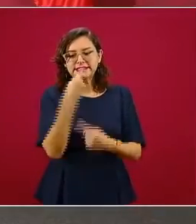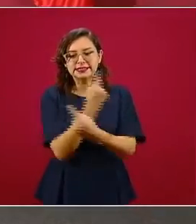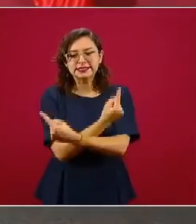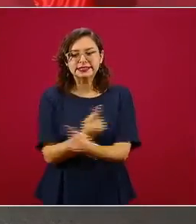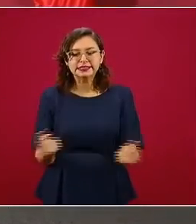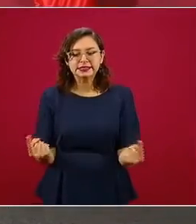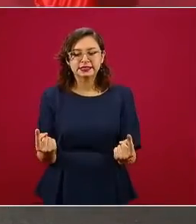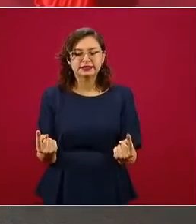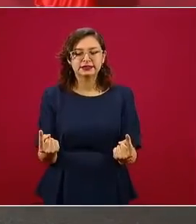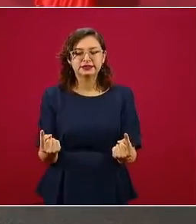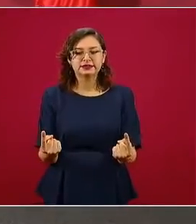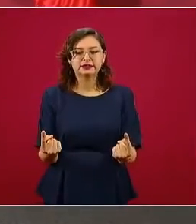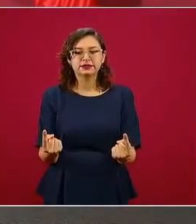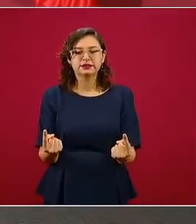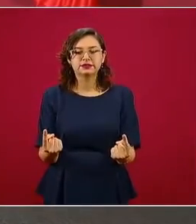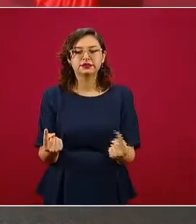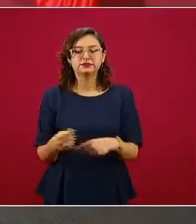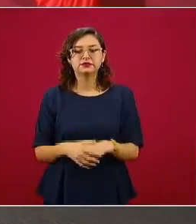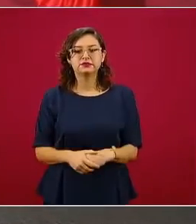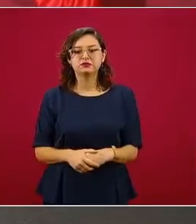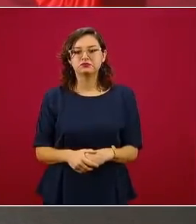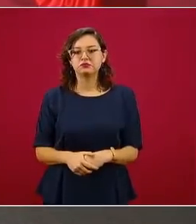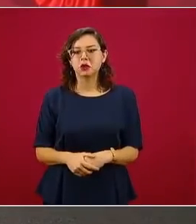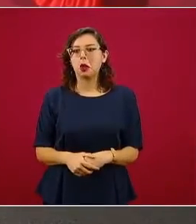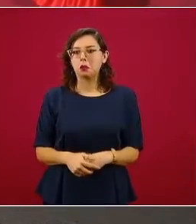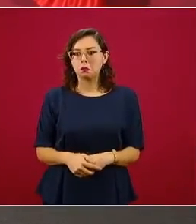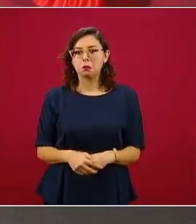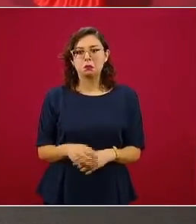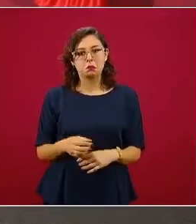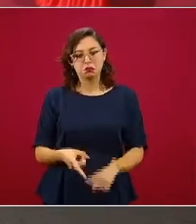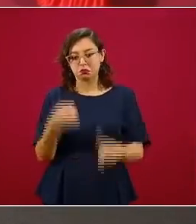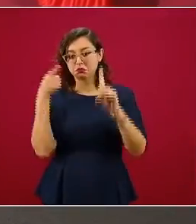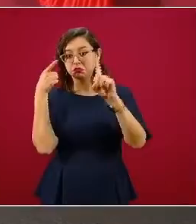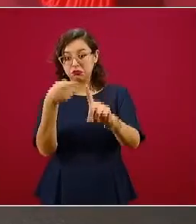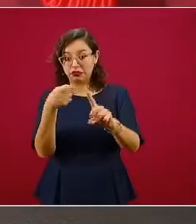La causa es noble,